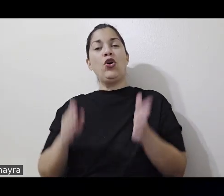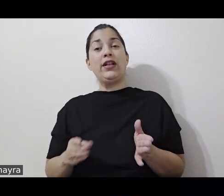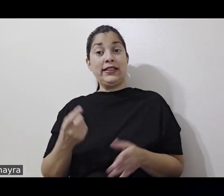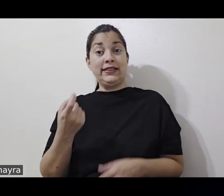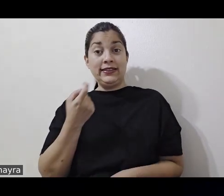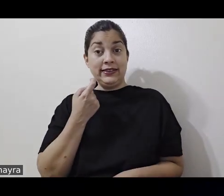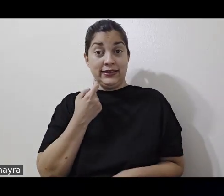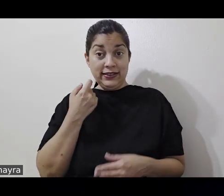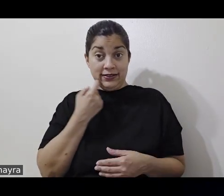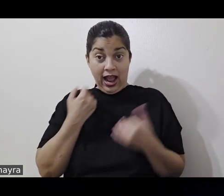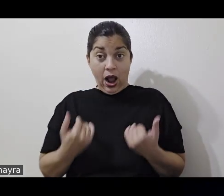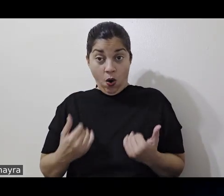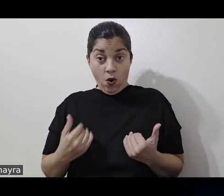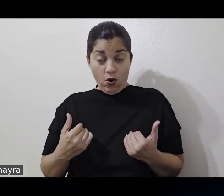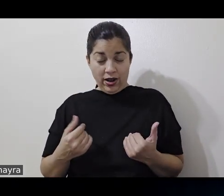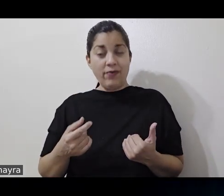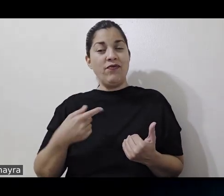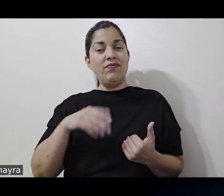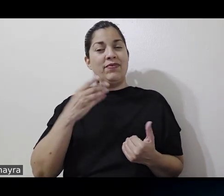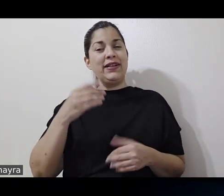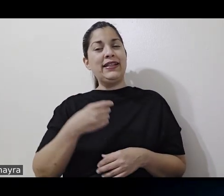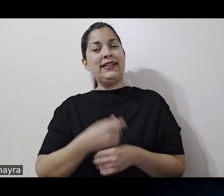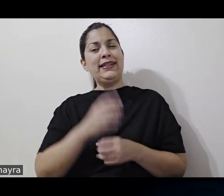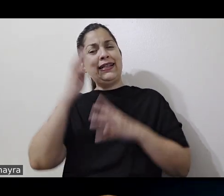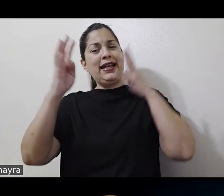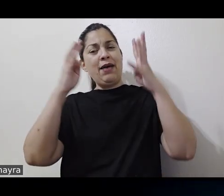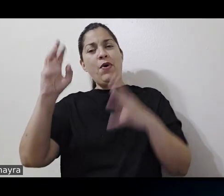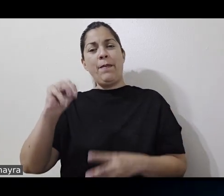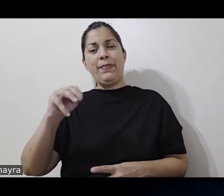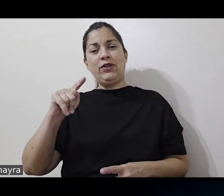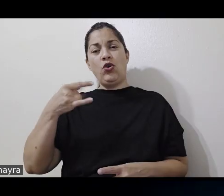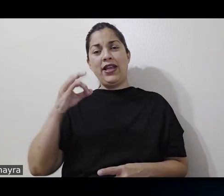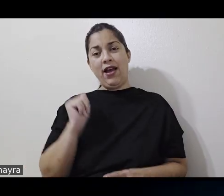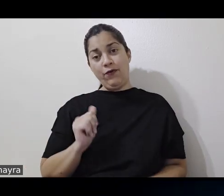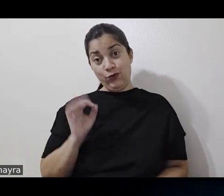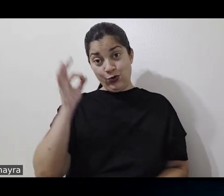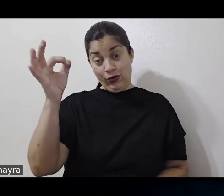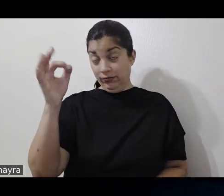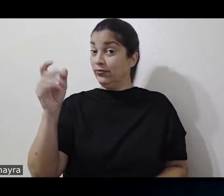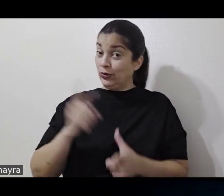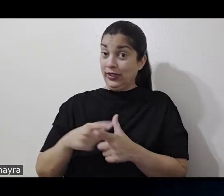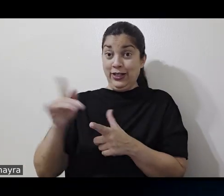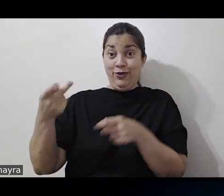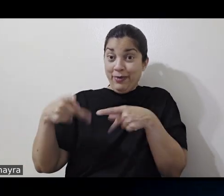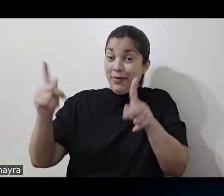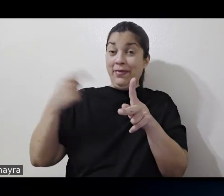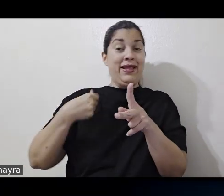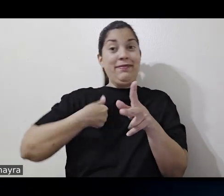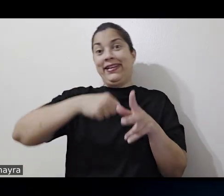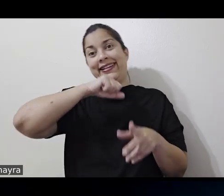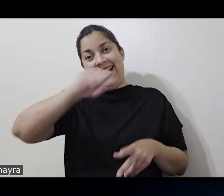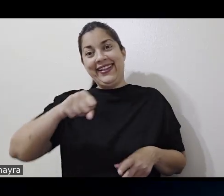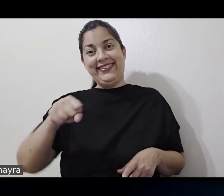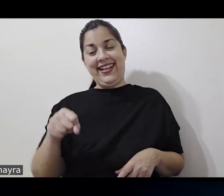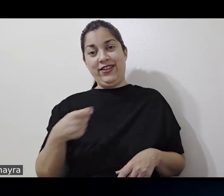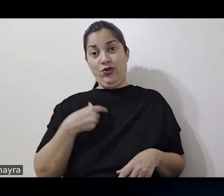mitología del futuro. Claro. Y cuando él dijo eso, pues me dio una carta blanca para yo seguir creando mitología. Y a mí me encanta la mitología. Yo tengo